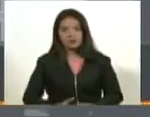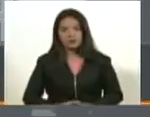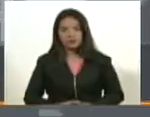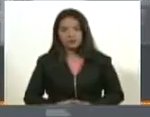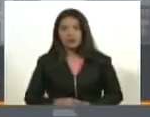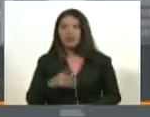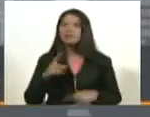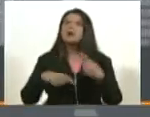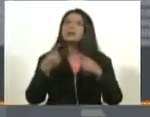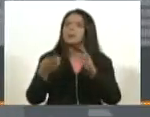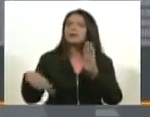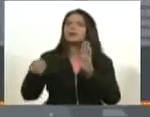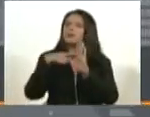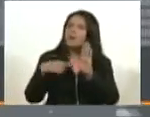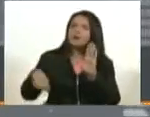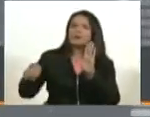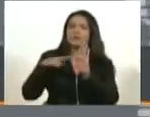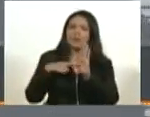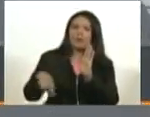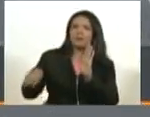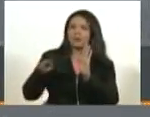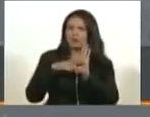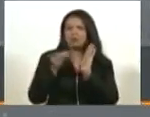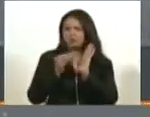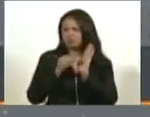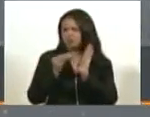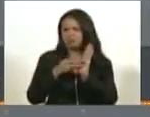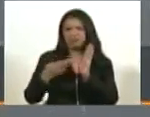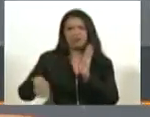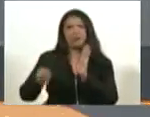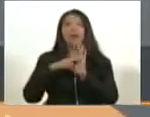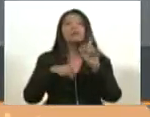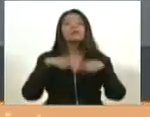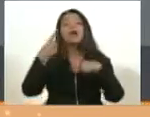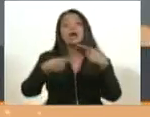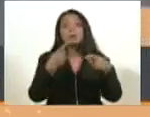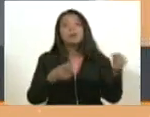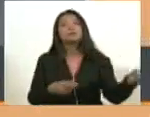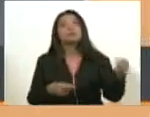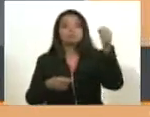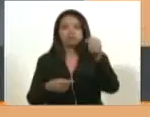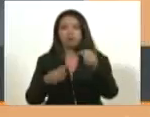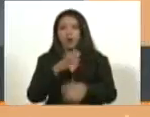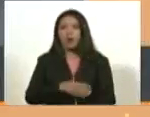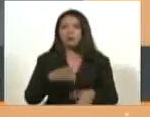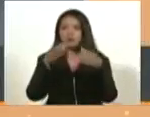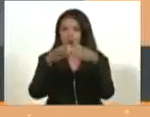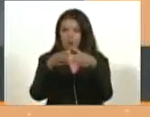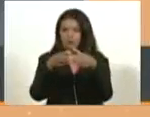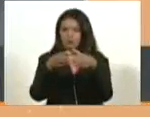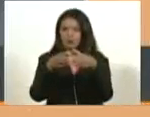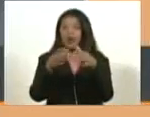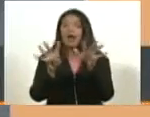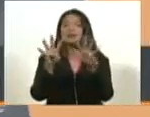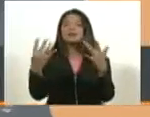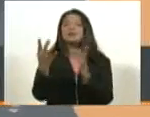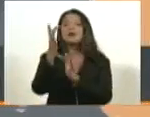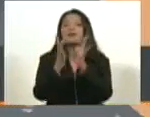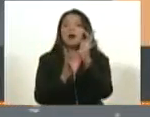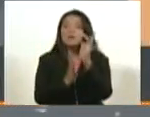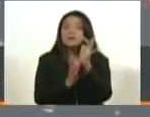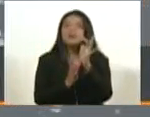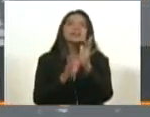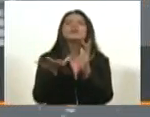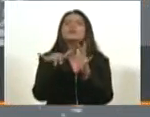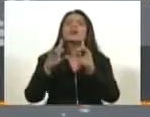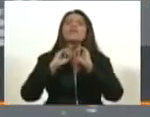Después la repitió varias veces. Después nombró una comisión. El 19 de abril, ahí en la